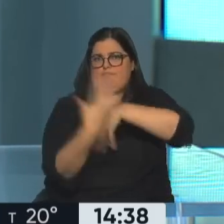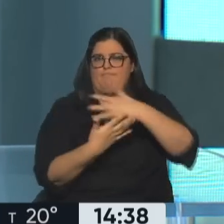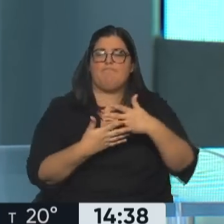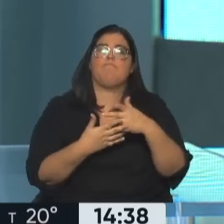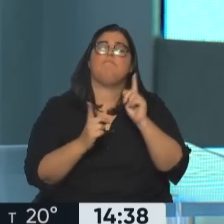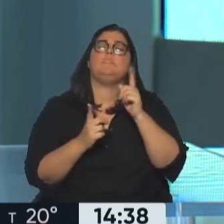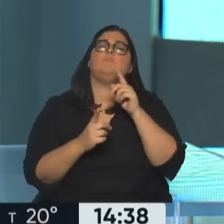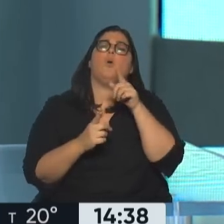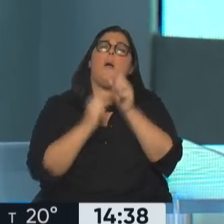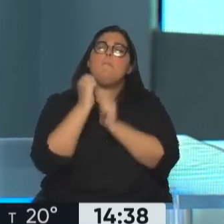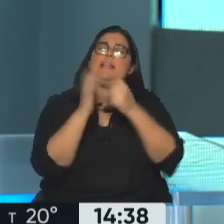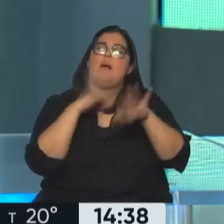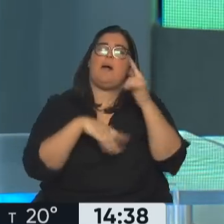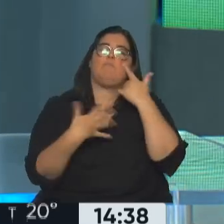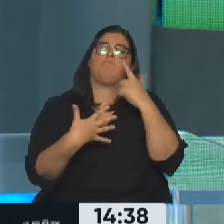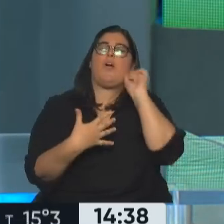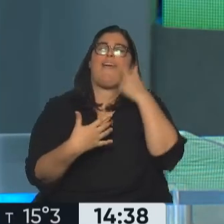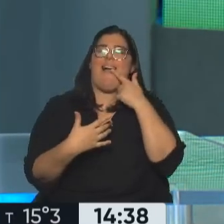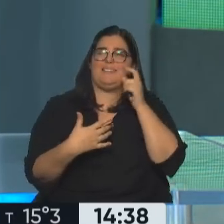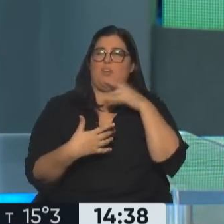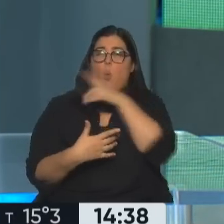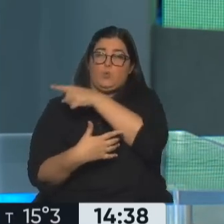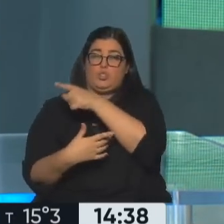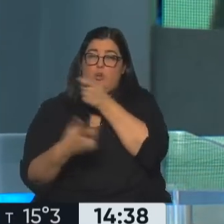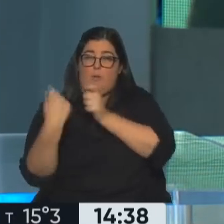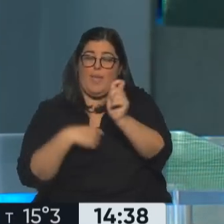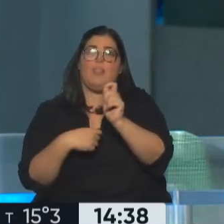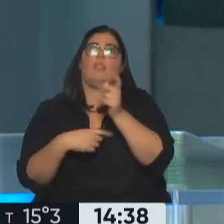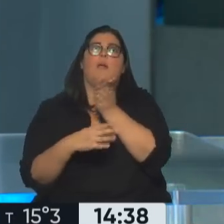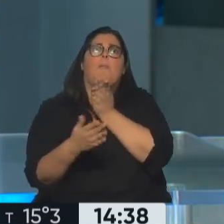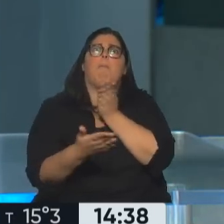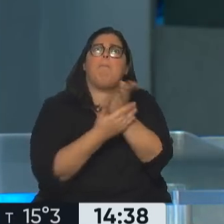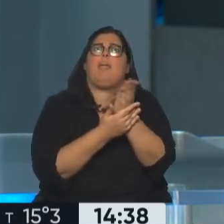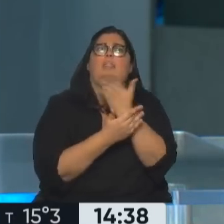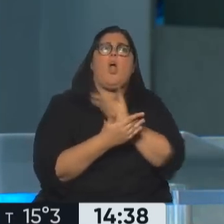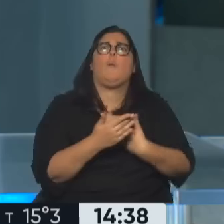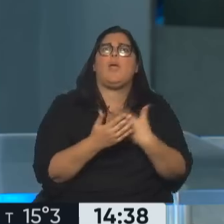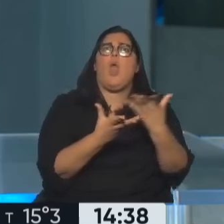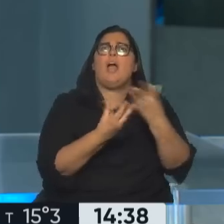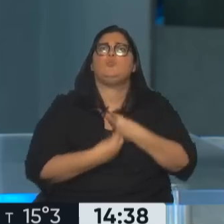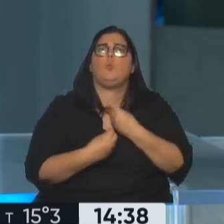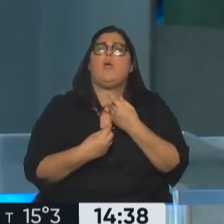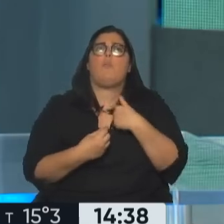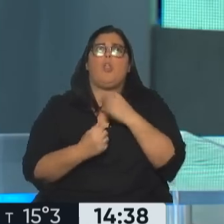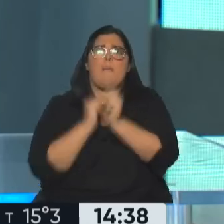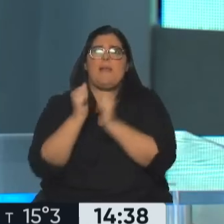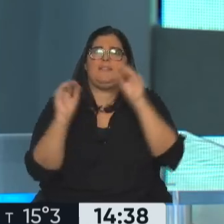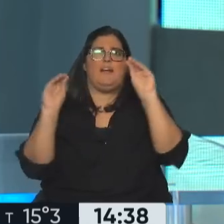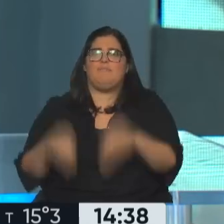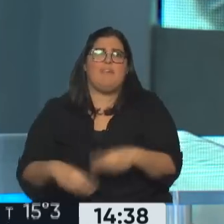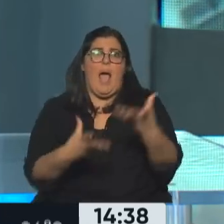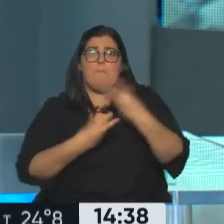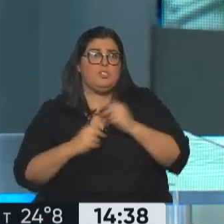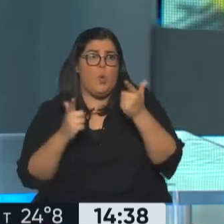gas ruso, pidiéndole ayuda al Estado con la posibilidad de quebrar si esta situación, digamos, si no recibe este